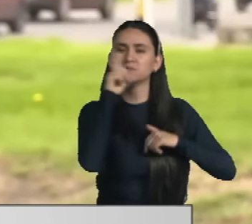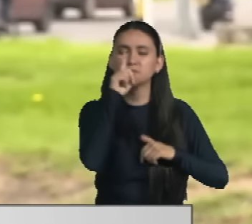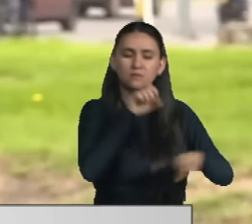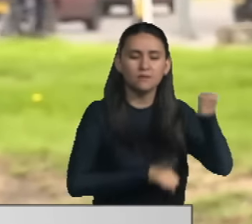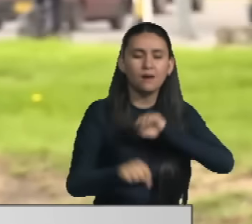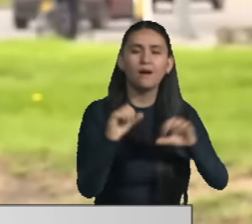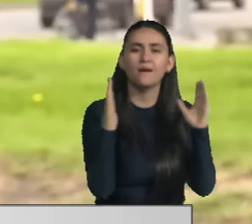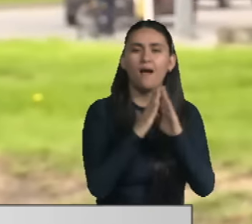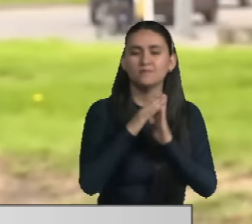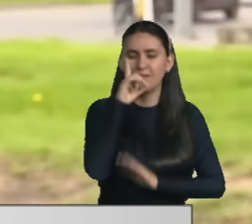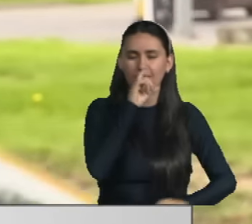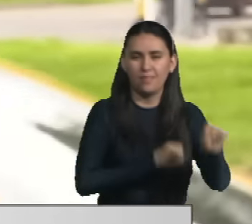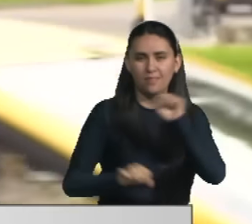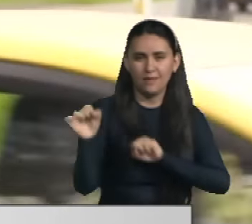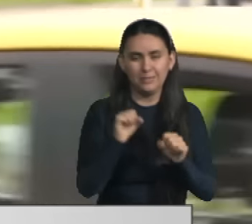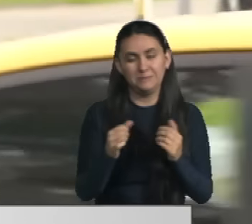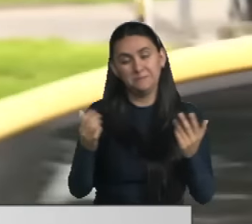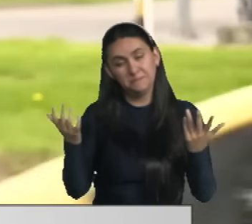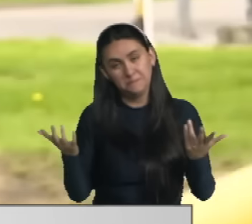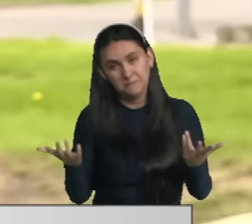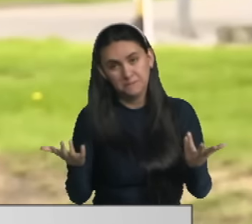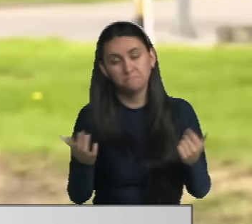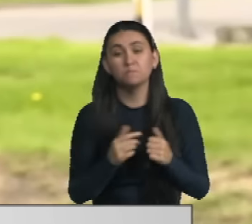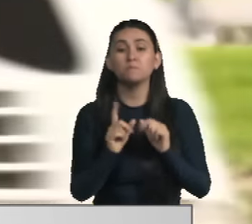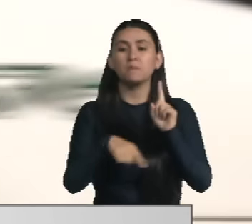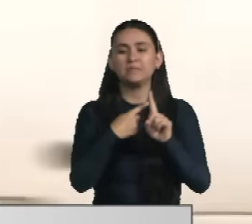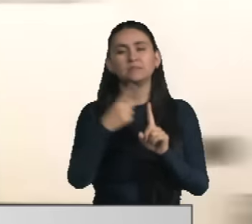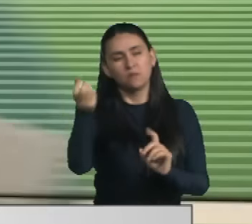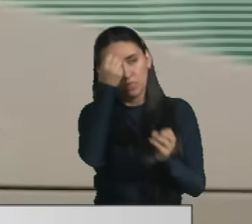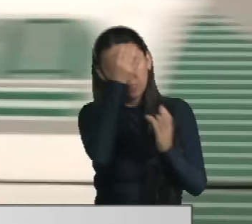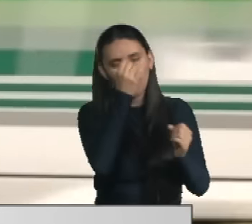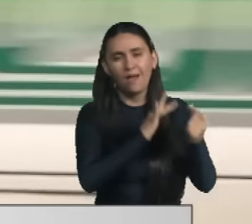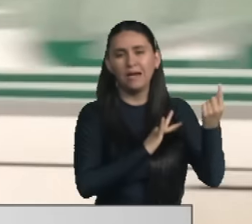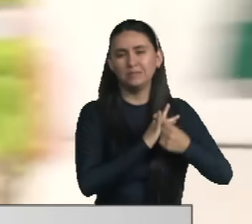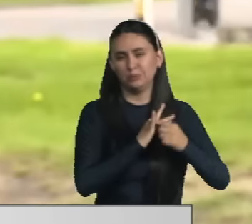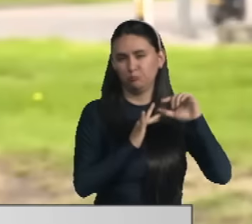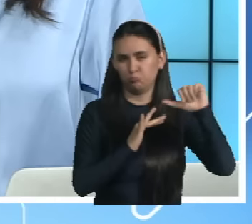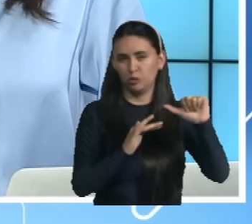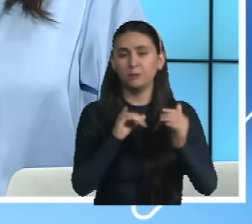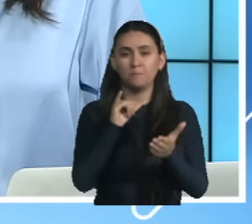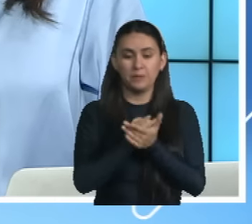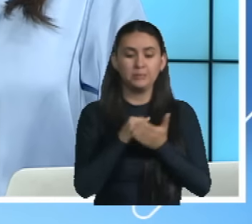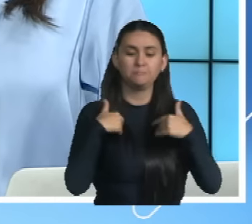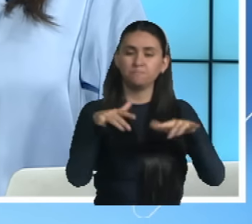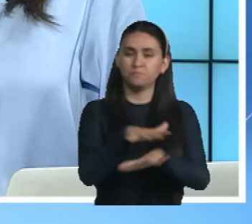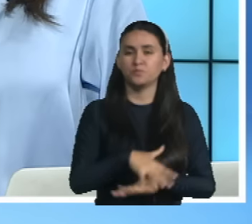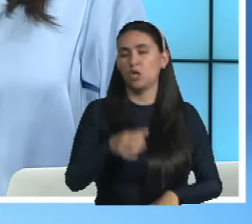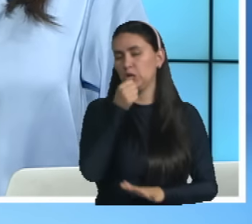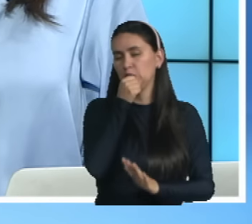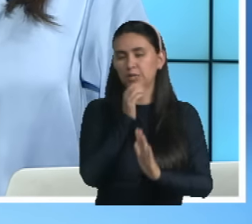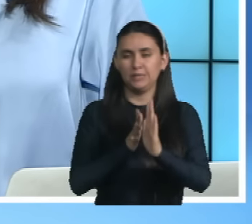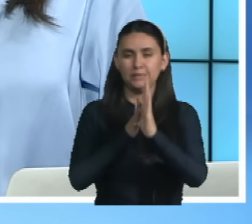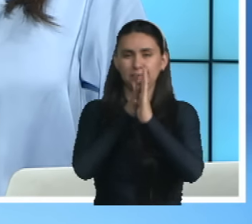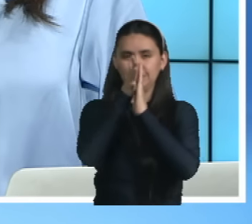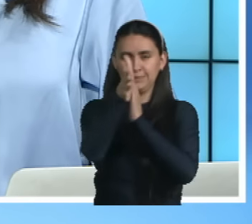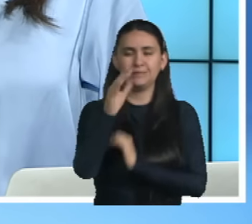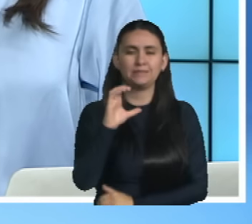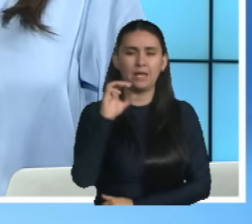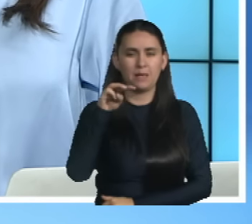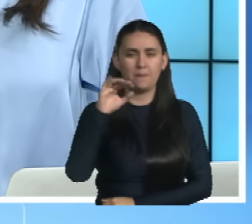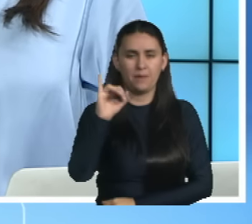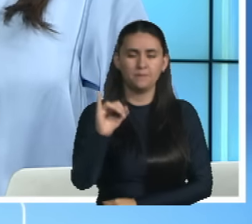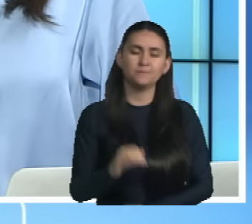quehaceres del hogar de este alto oficial y de su esposa. Esta es toda la información desde el occidente de Bogotá. Stig Luengas en Noticentro